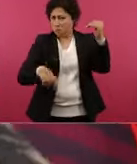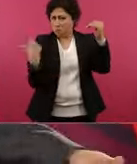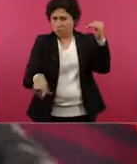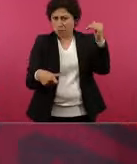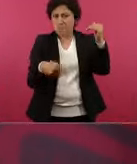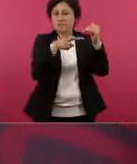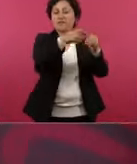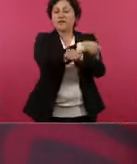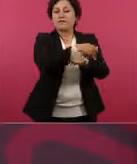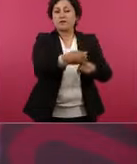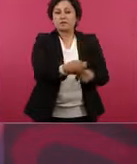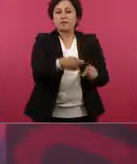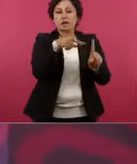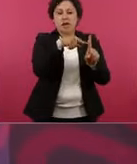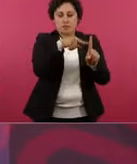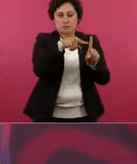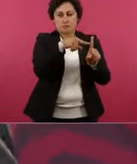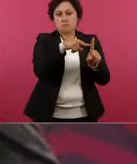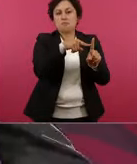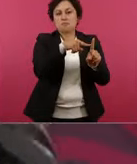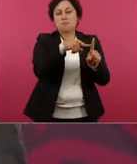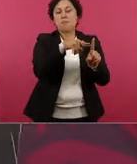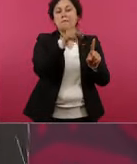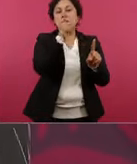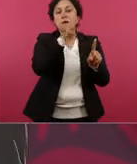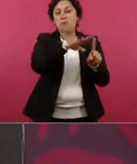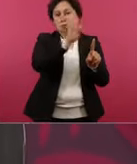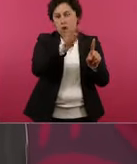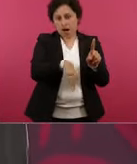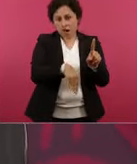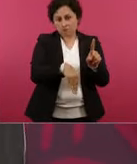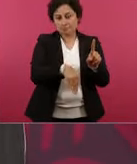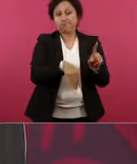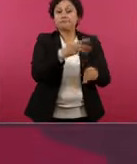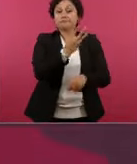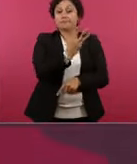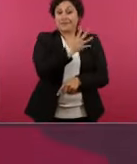deja una herencia, tres hijos,